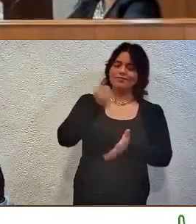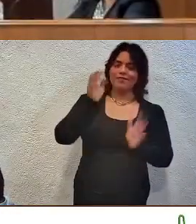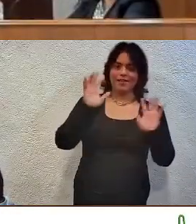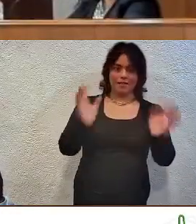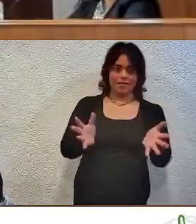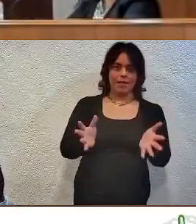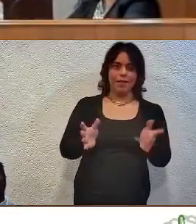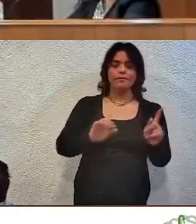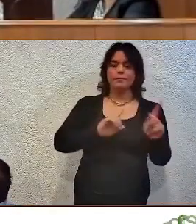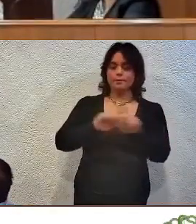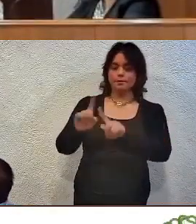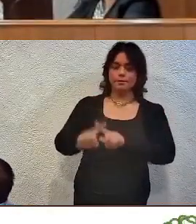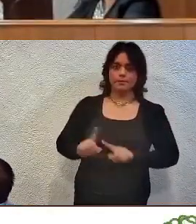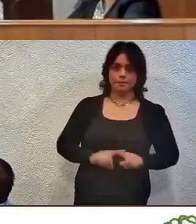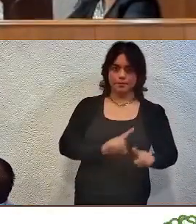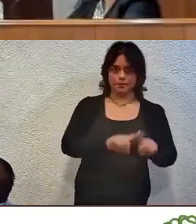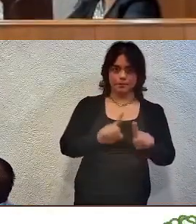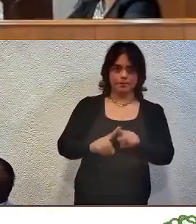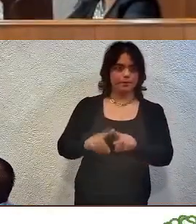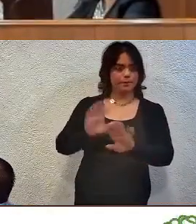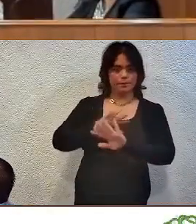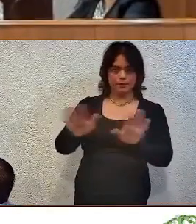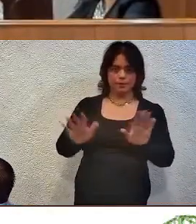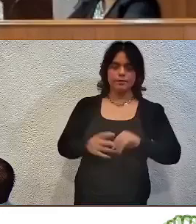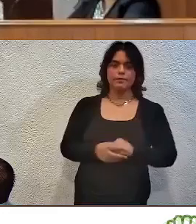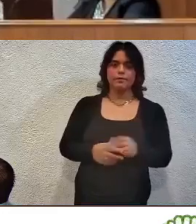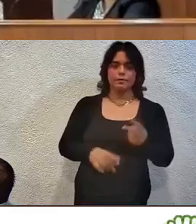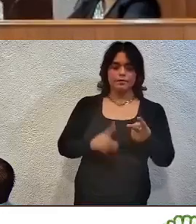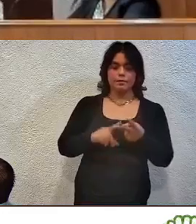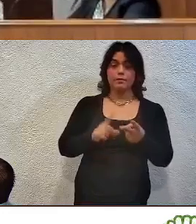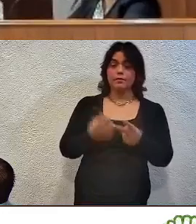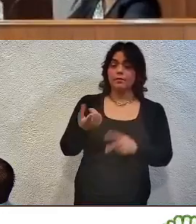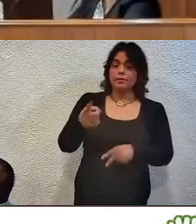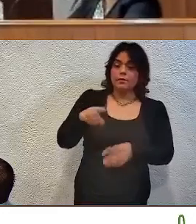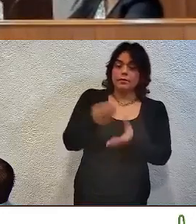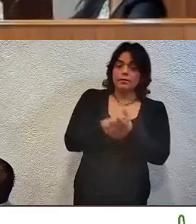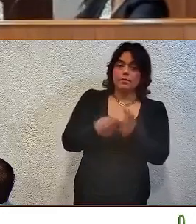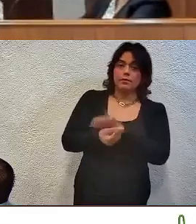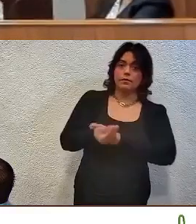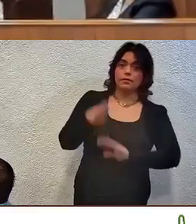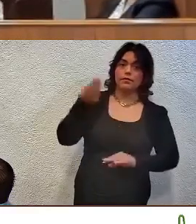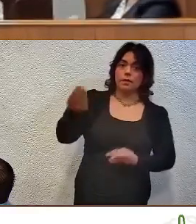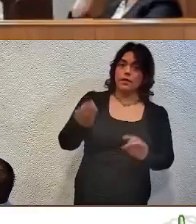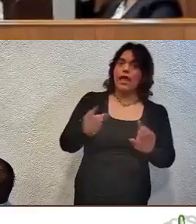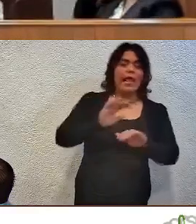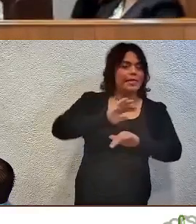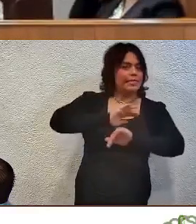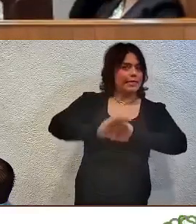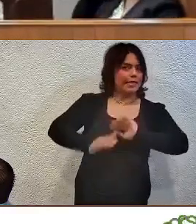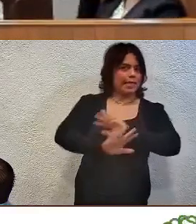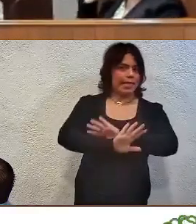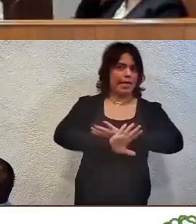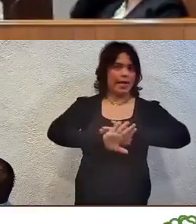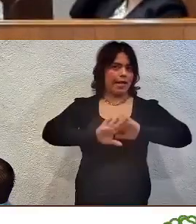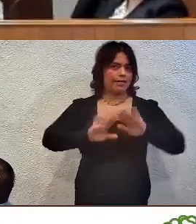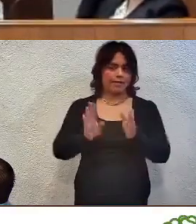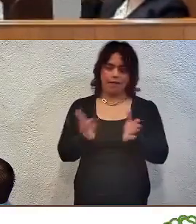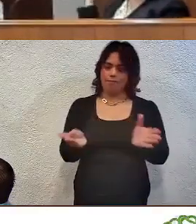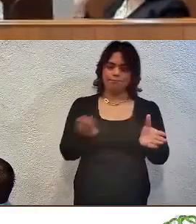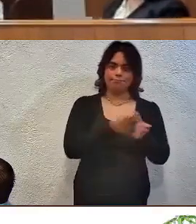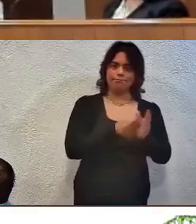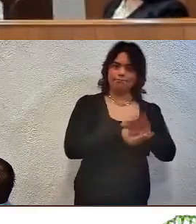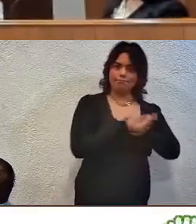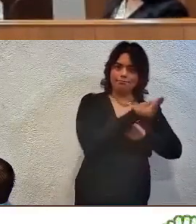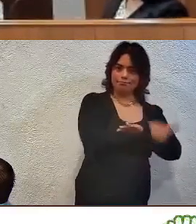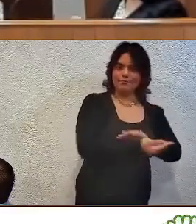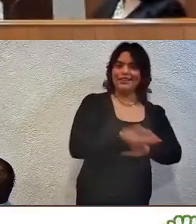los apercibimientos decretados. Segundo, se ordena el archivo del presente expediente como asunto total y definitivamente concluido. Es la